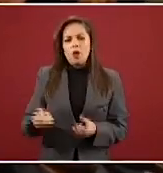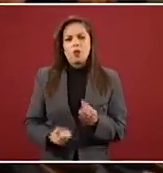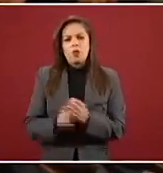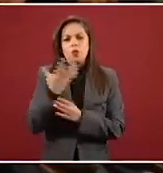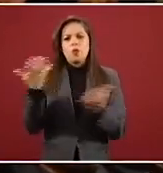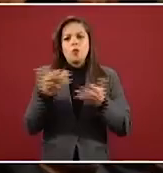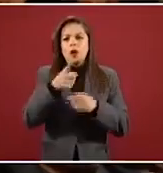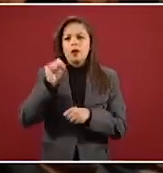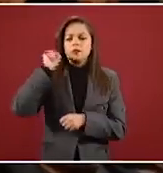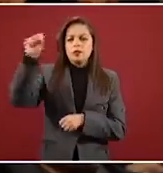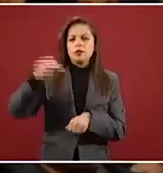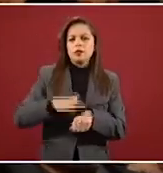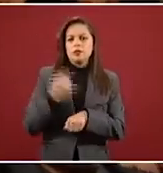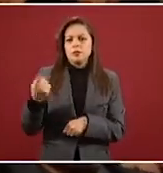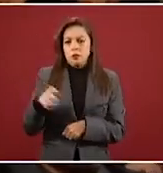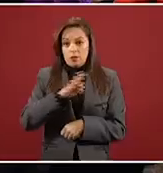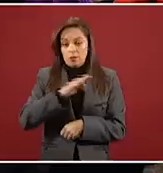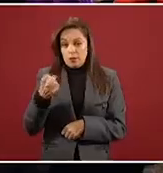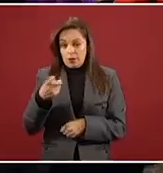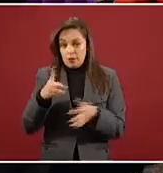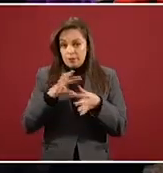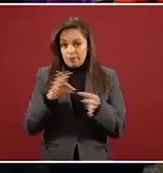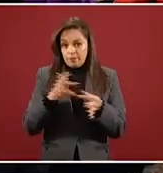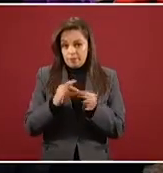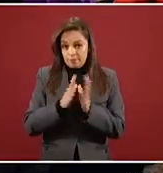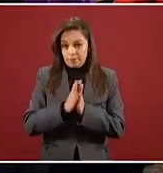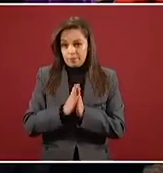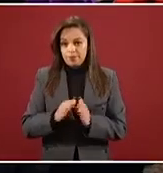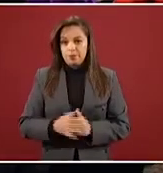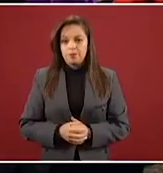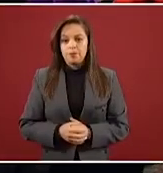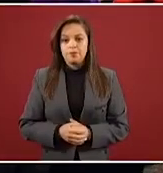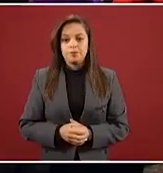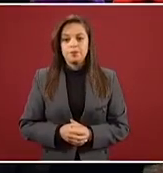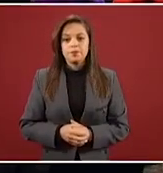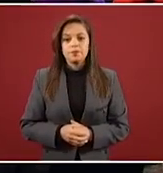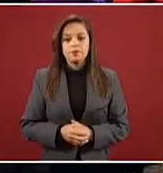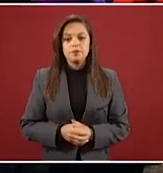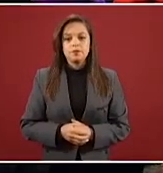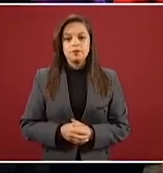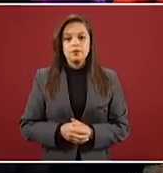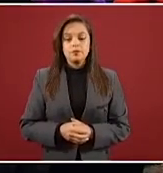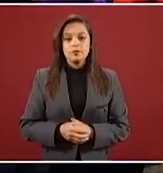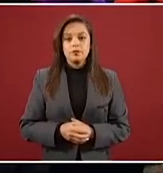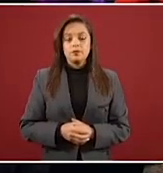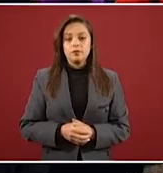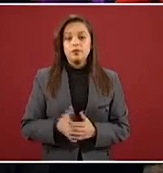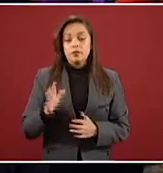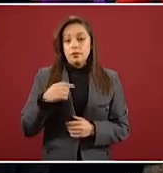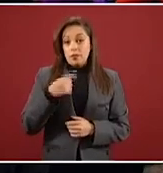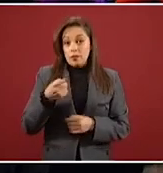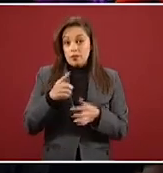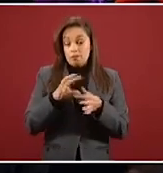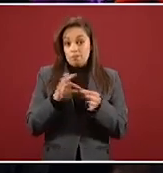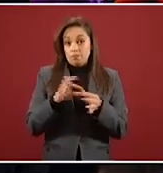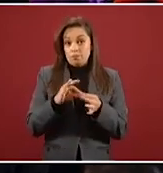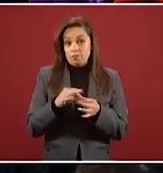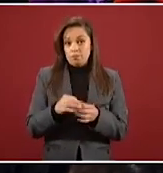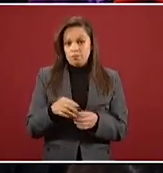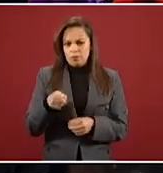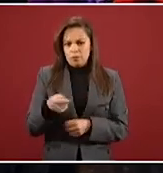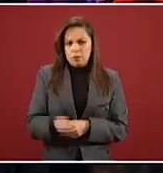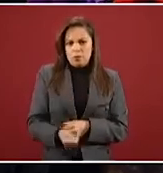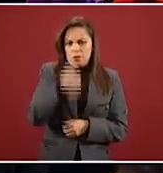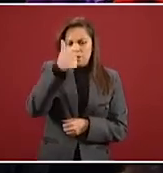también comentar sobre las demandas, la secretaria. Bueno, ¿qué le parece este tema? Aclaro de que es la primera vez que sé de este